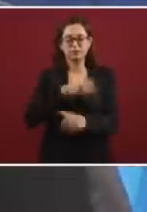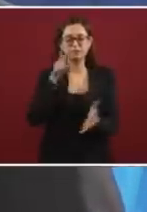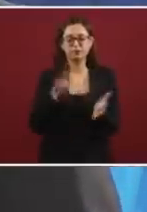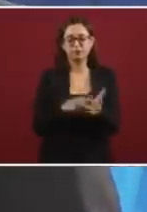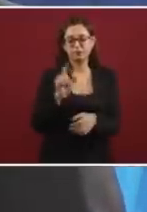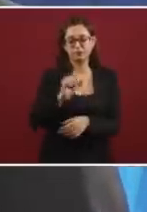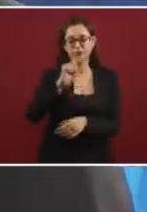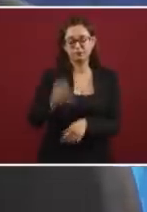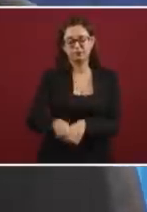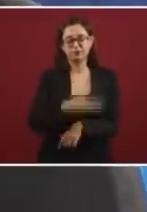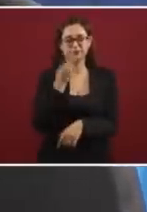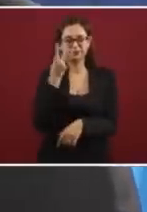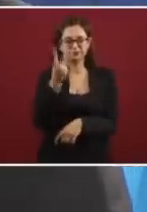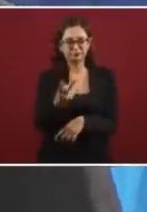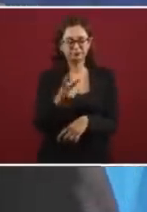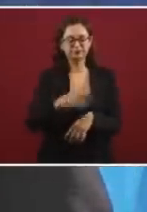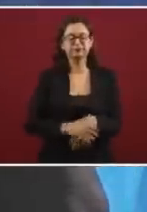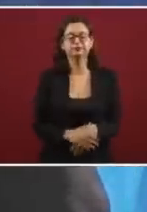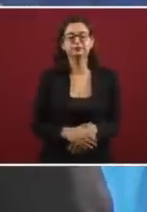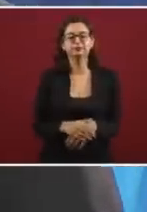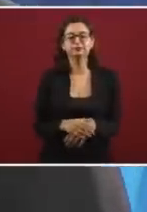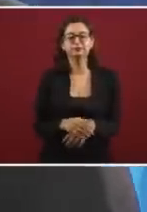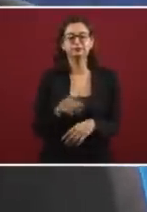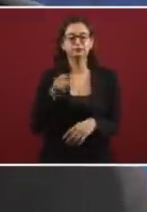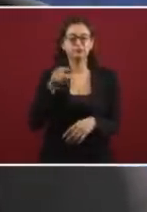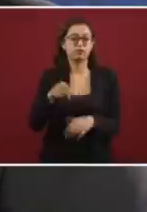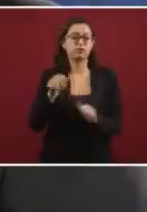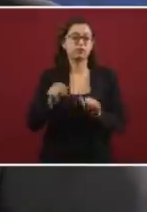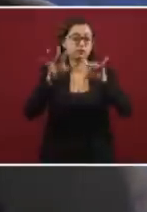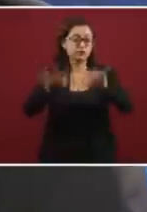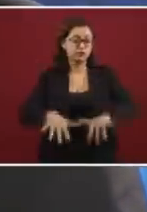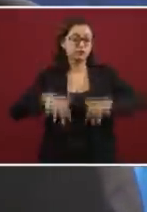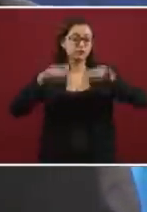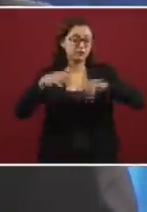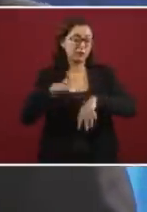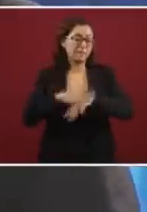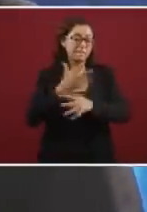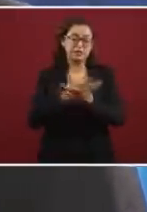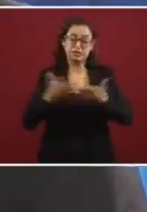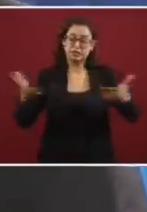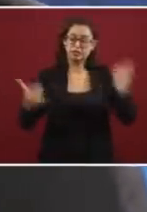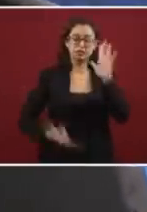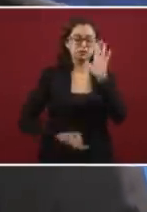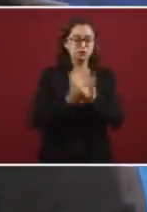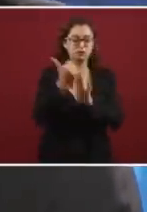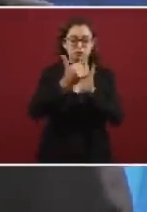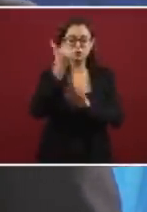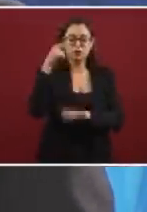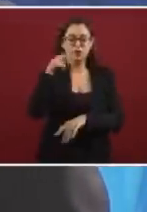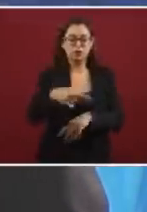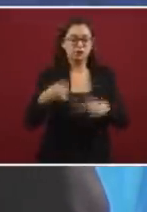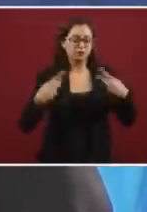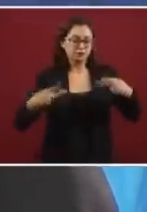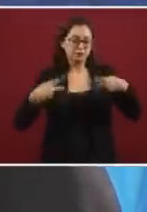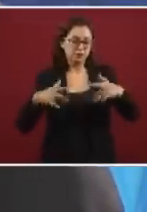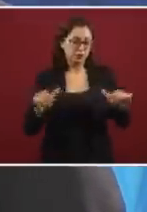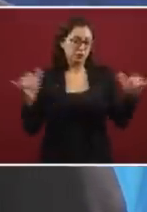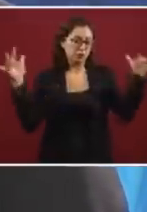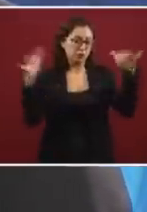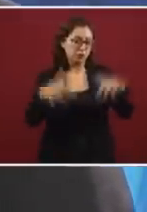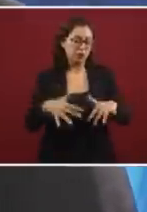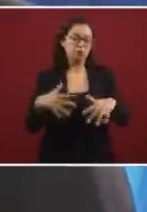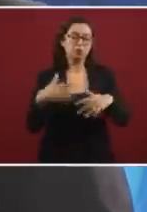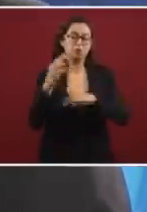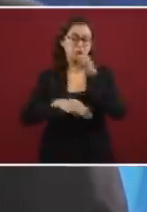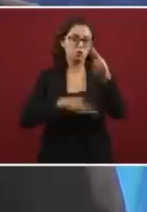estará desarrollando el centro de convenciones más grande actualmente de cancún lo cual podrá alojar grandes convenciones a nivel